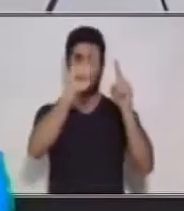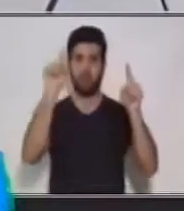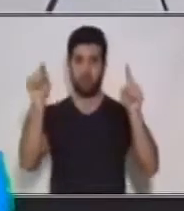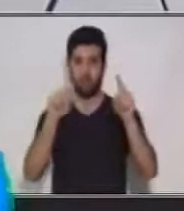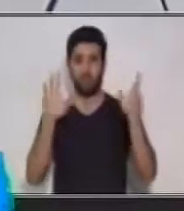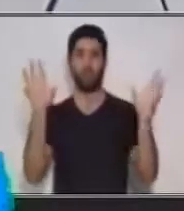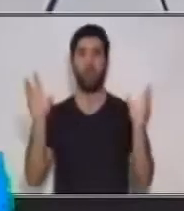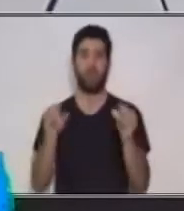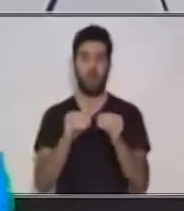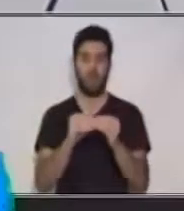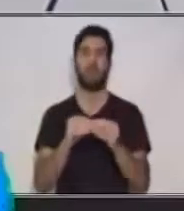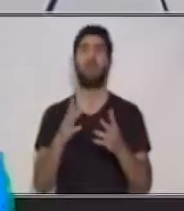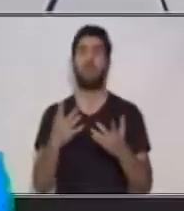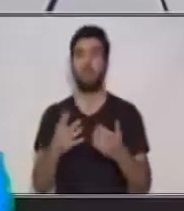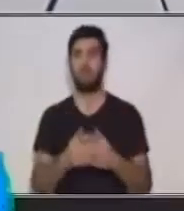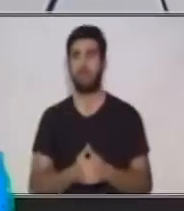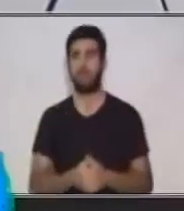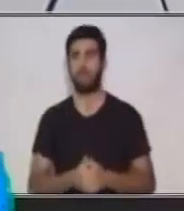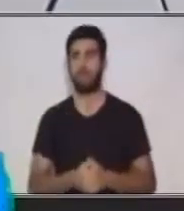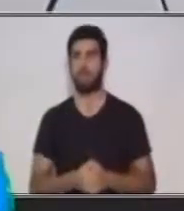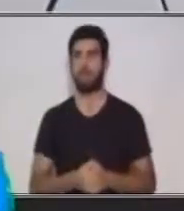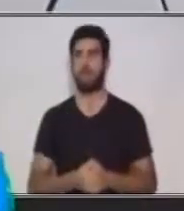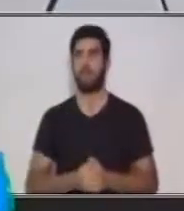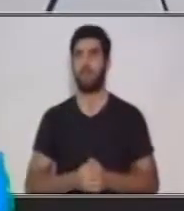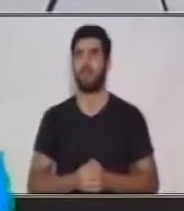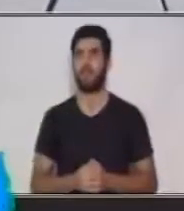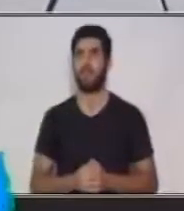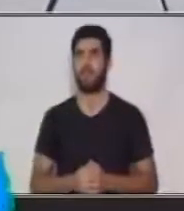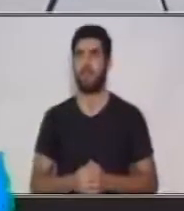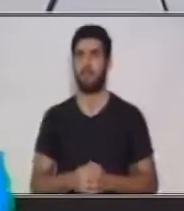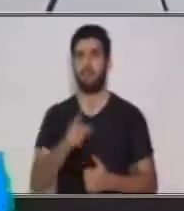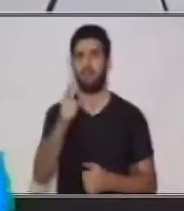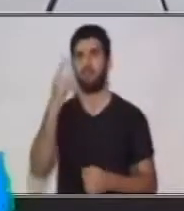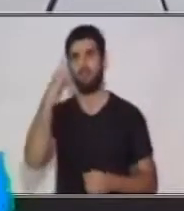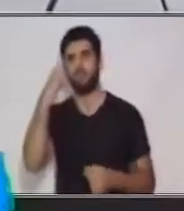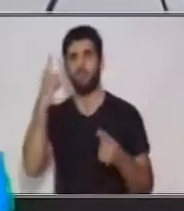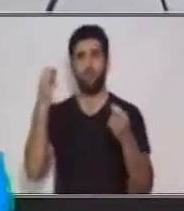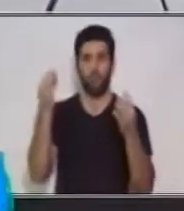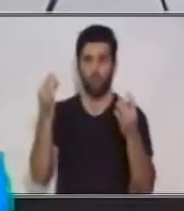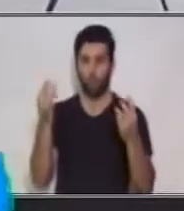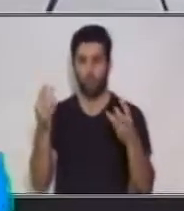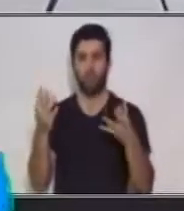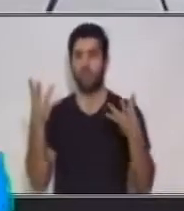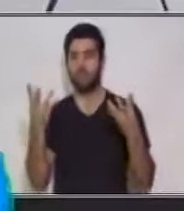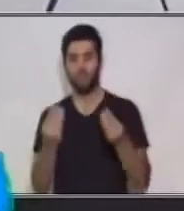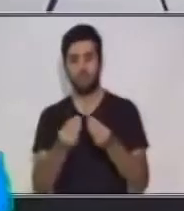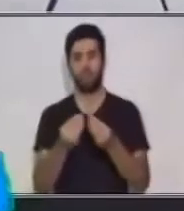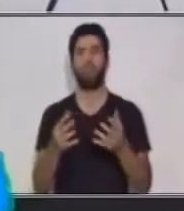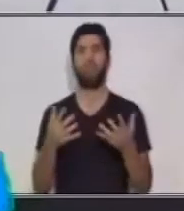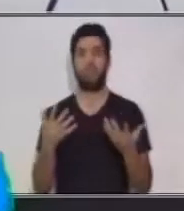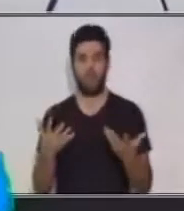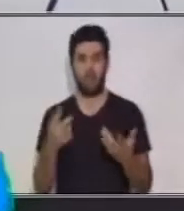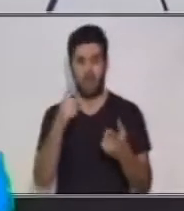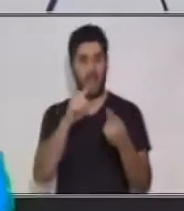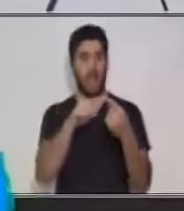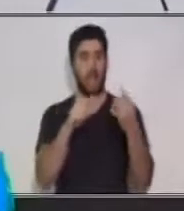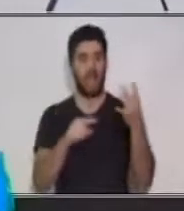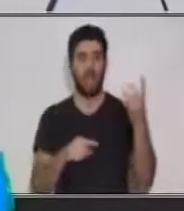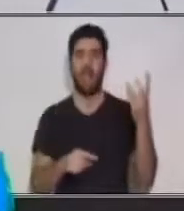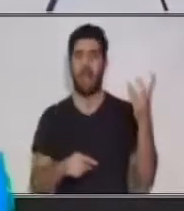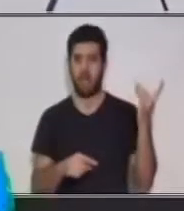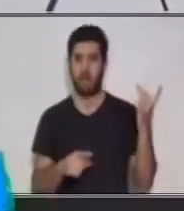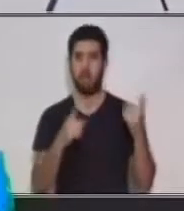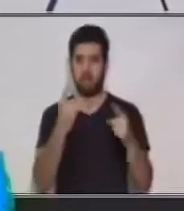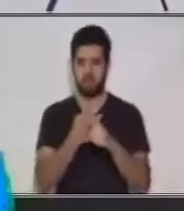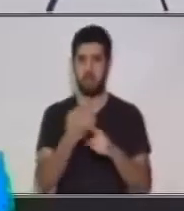casa. 2 más 2 más 2. Hagamos cuentas, incluso si quiere, utilicemos nuestros dedos.